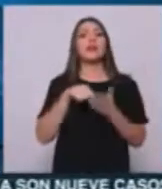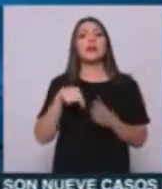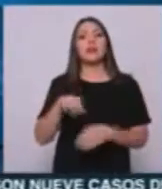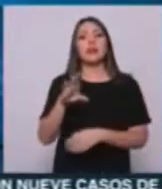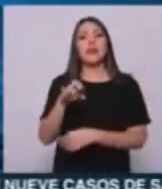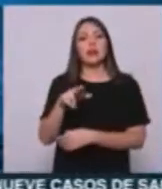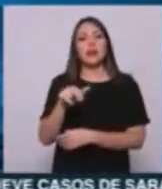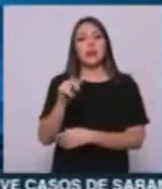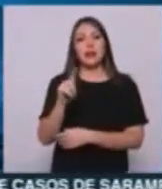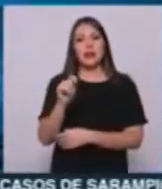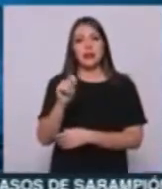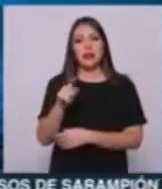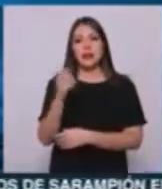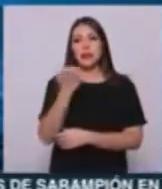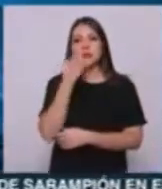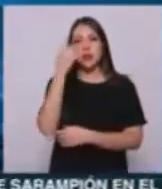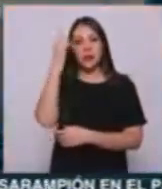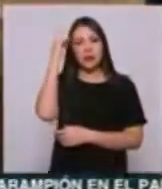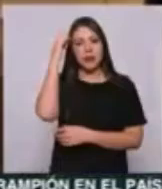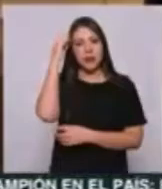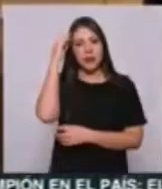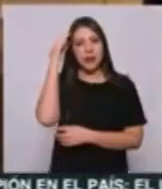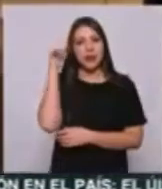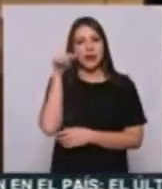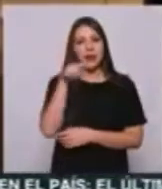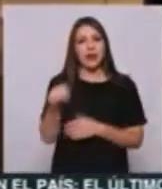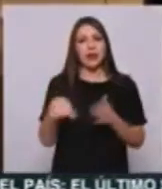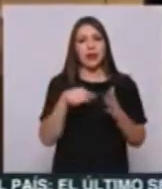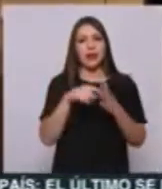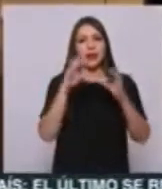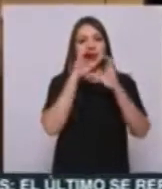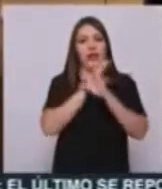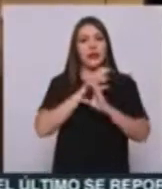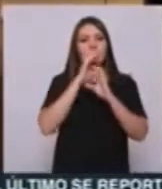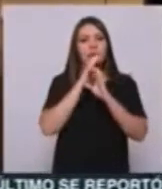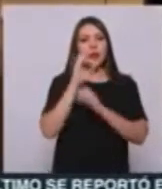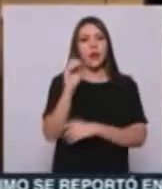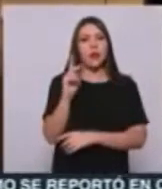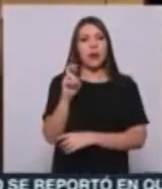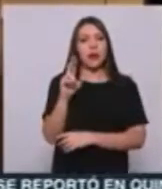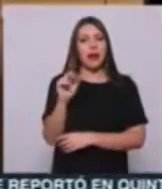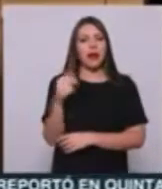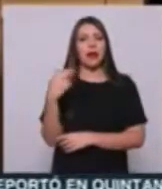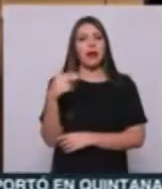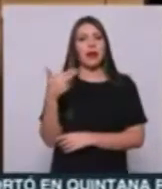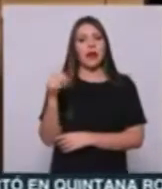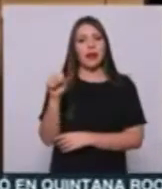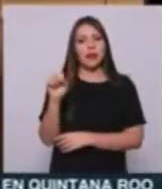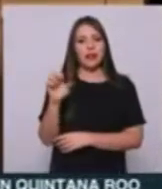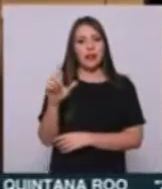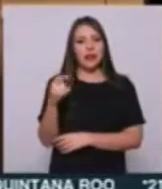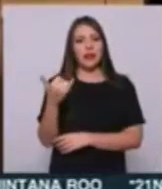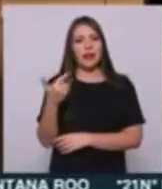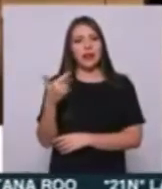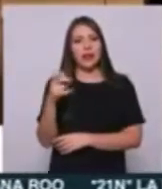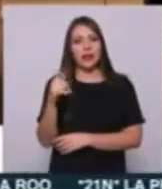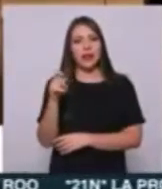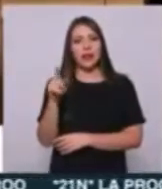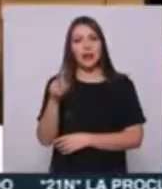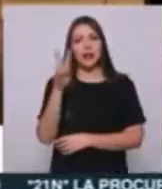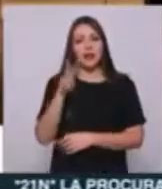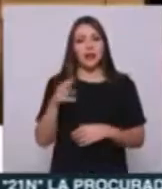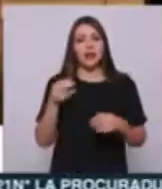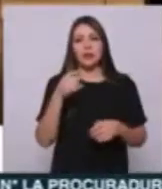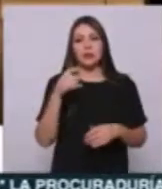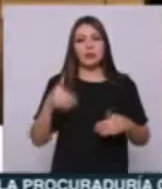Bellas Artes de la Universidad Panamericana está presentando la ópera Hansel y Gretel. La verdad, un espectáculo de primer mundo como los de